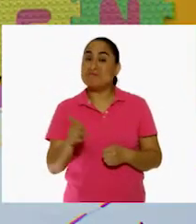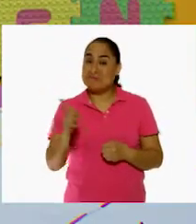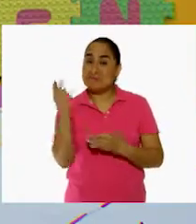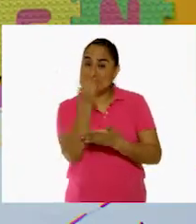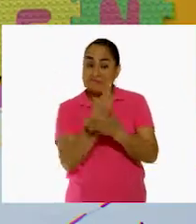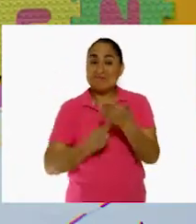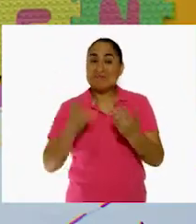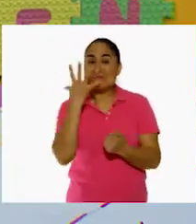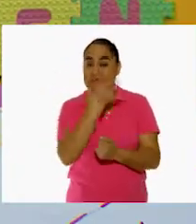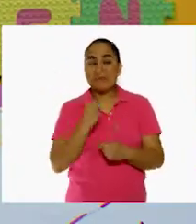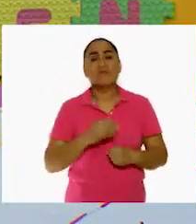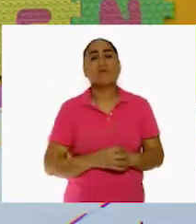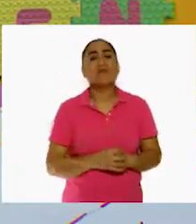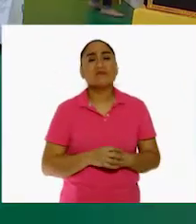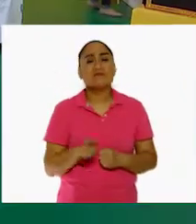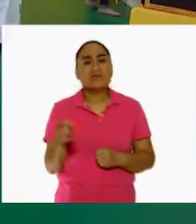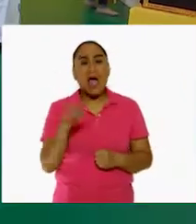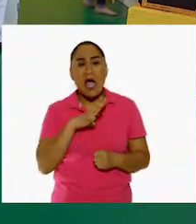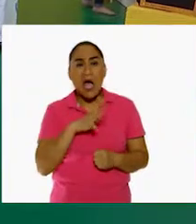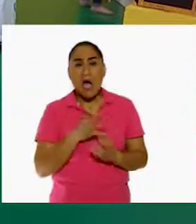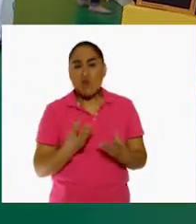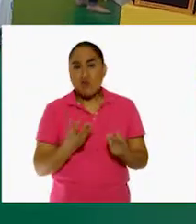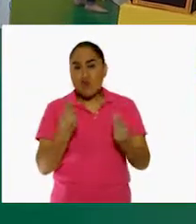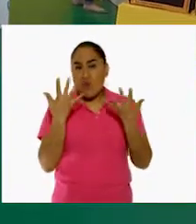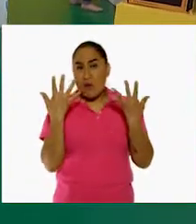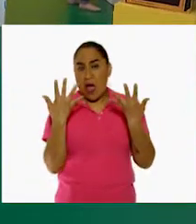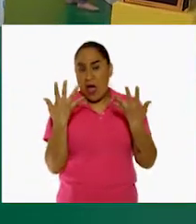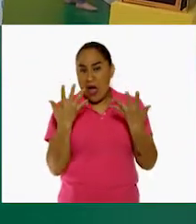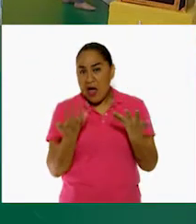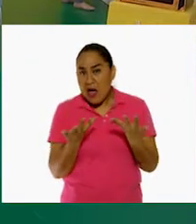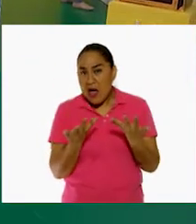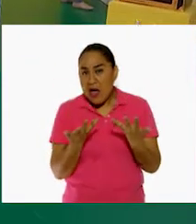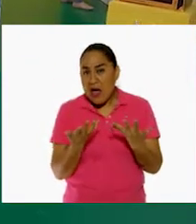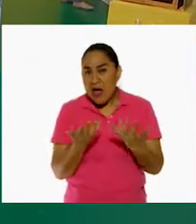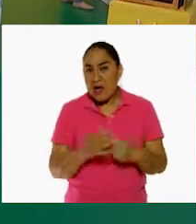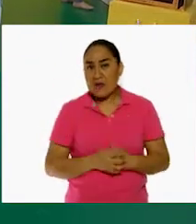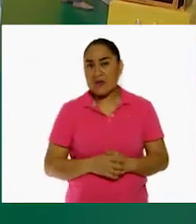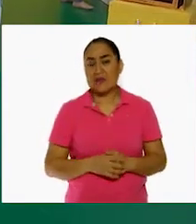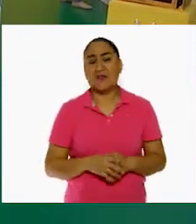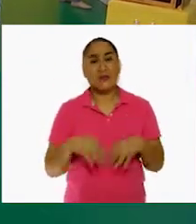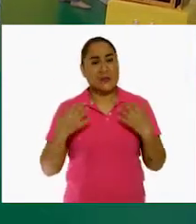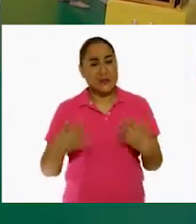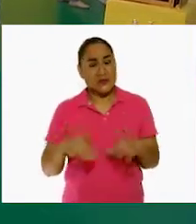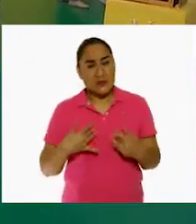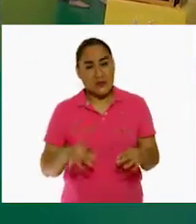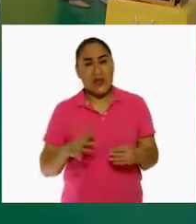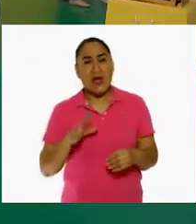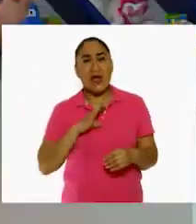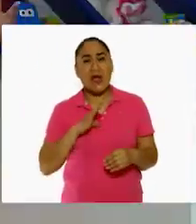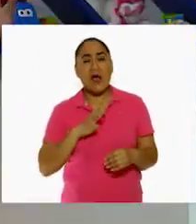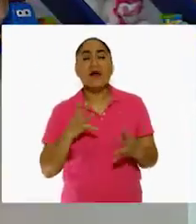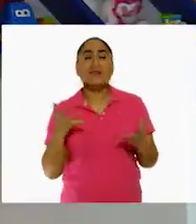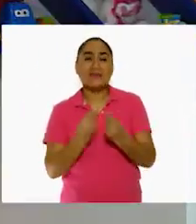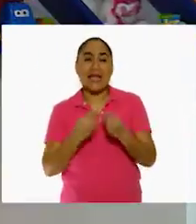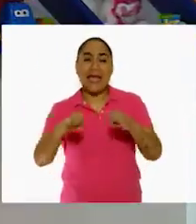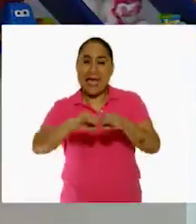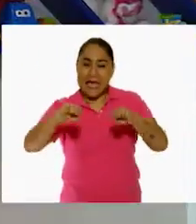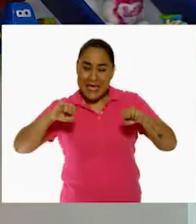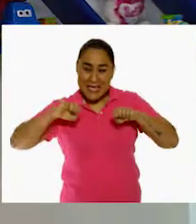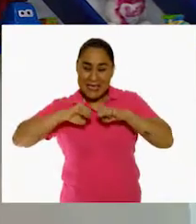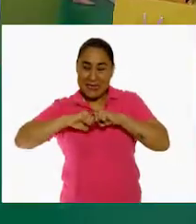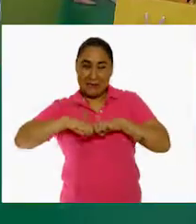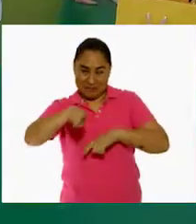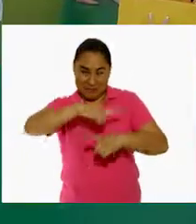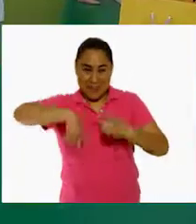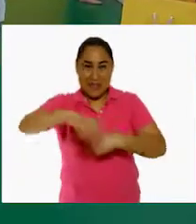bonita! ¡Ah, pero Nelly trae muchas manos! ¿Ah, sí? Nelly también trae manos que pertenecen al equipo de producción, Gloria, de